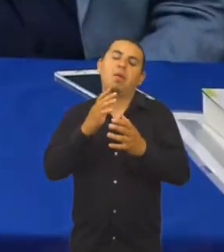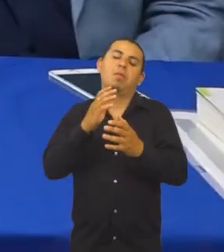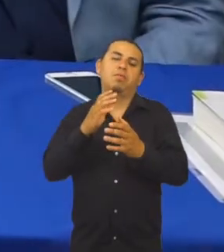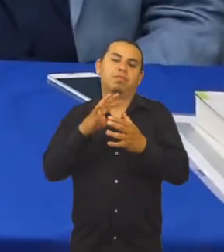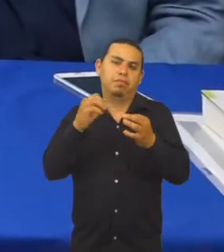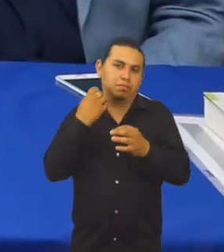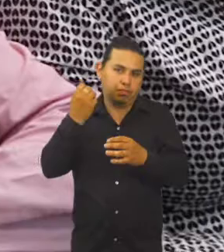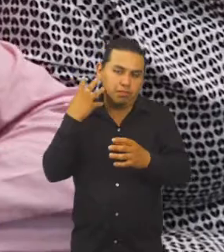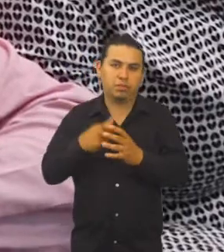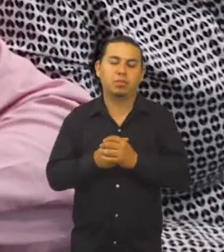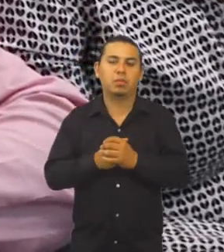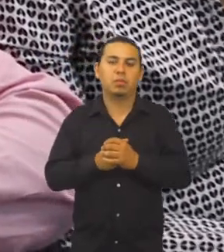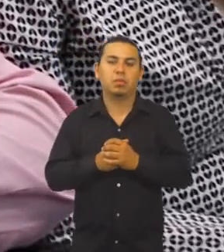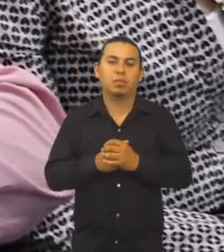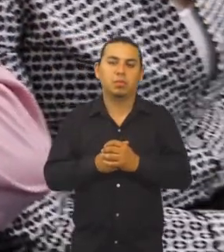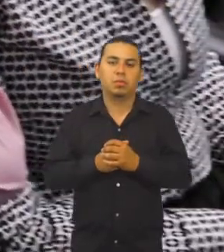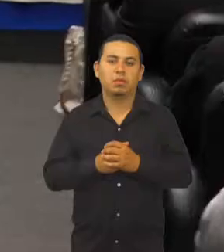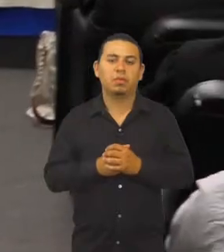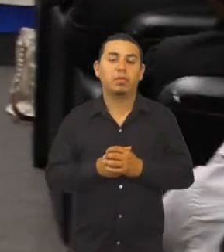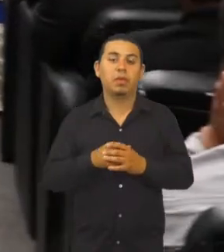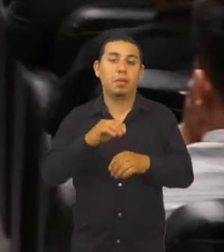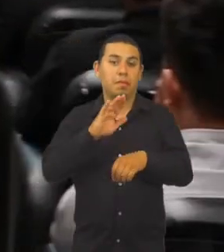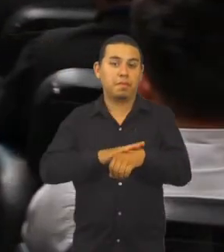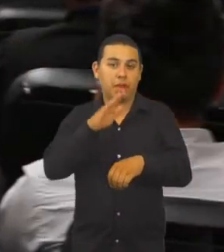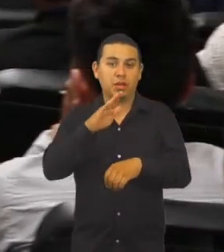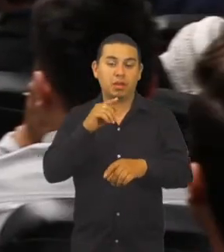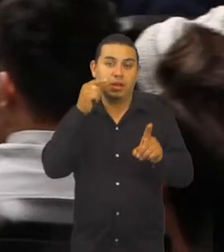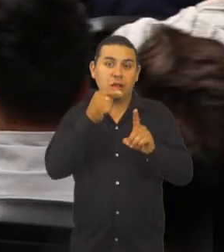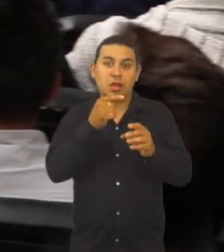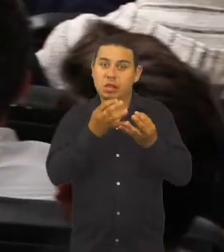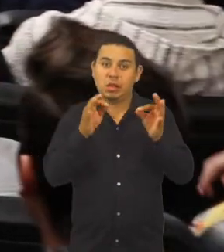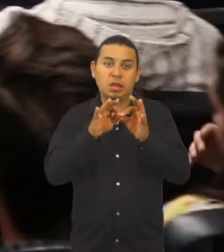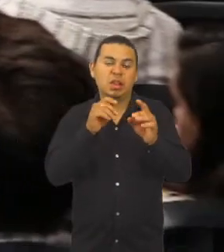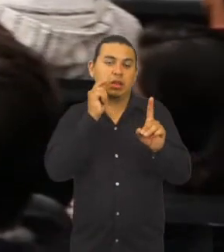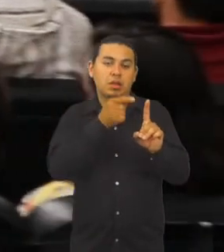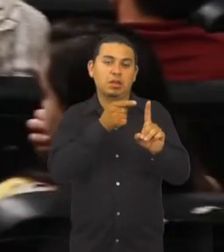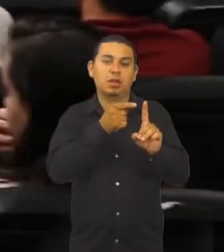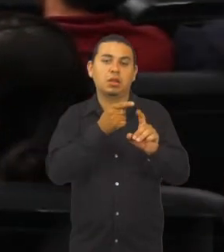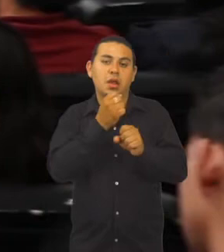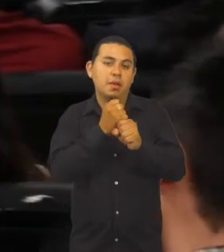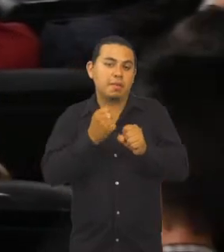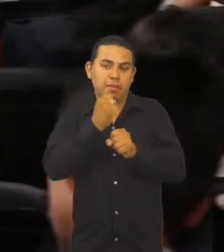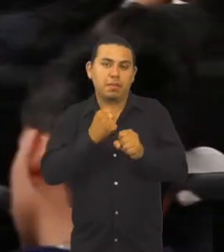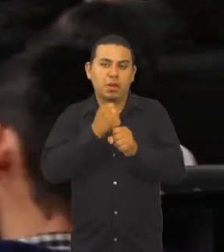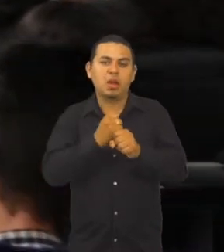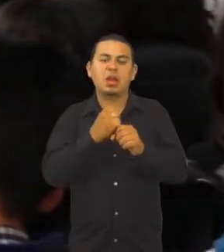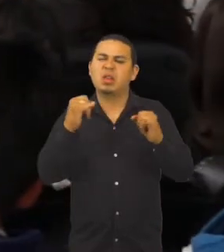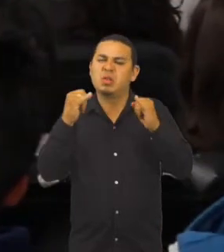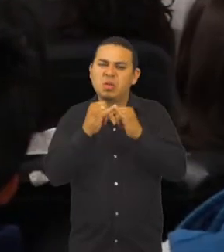implementación del programa EduSano. El programa de EduSano tiene una plataforma digital que está en la página web